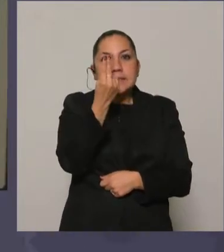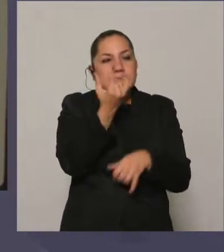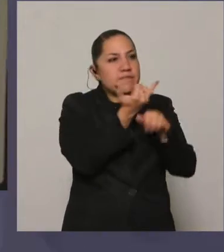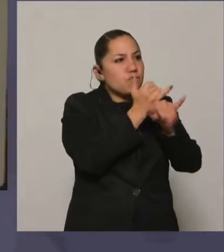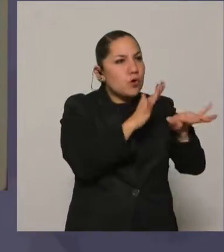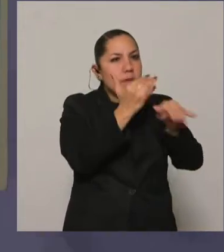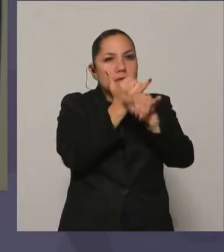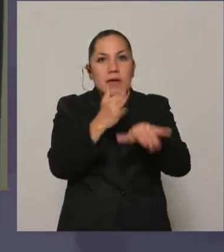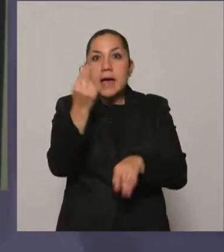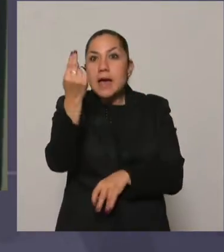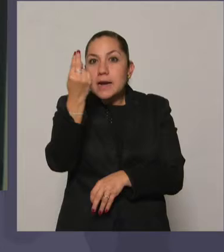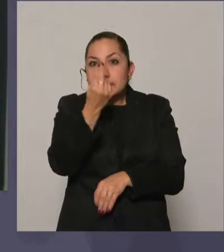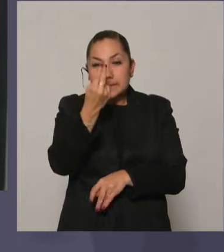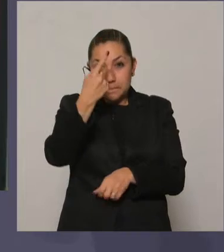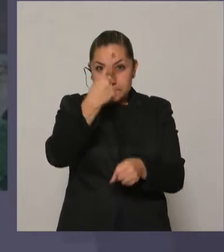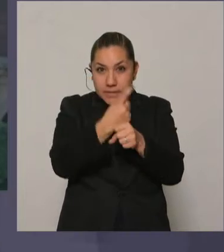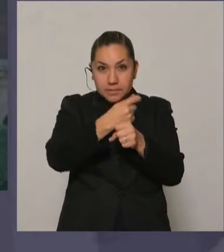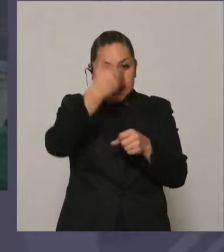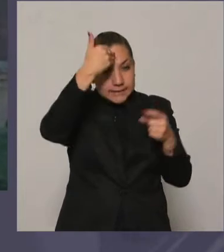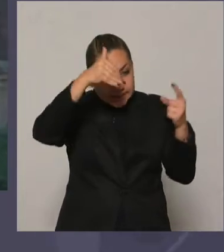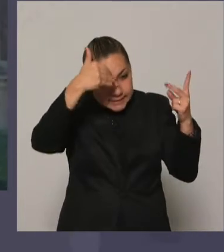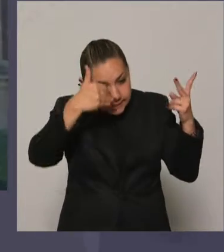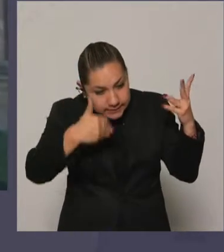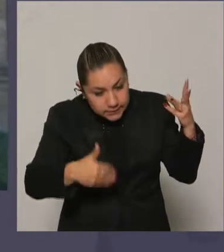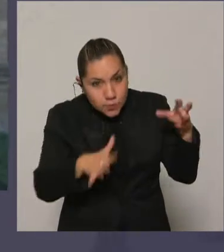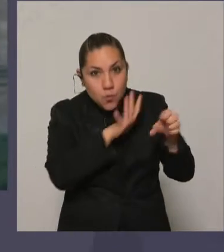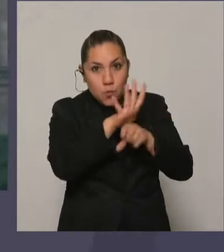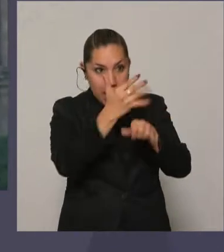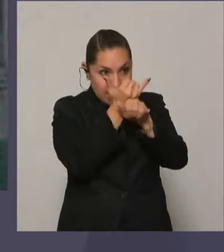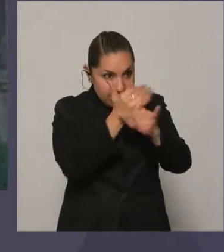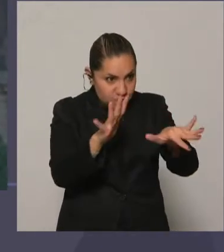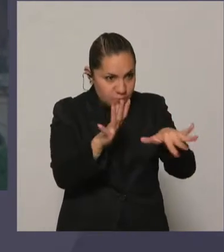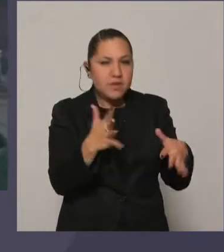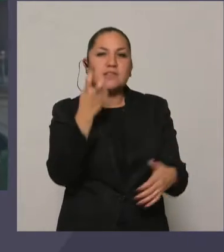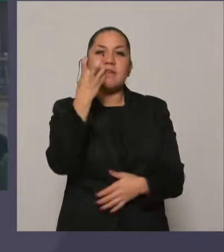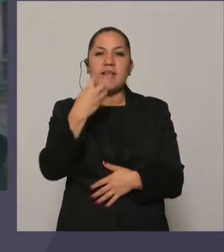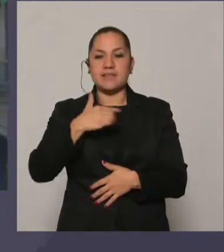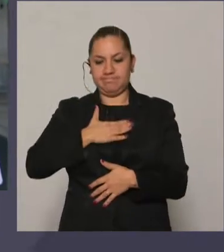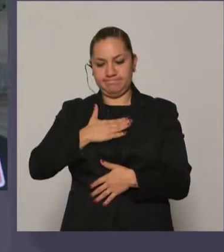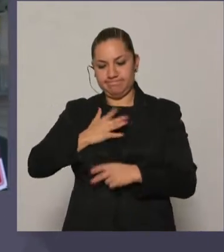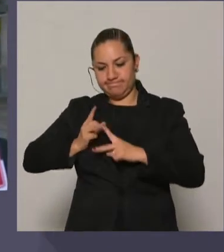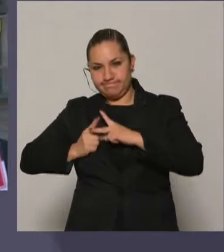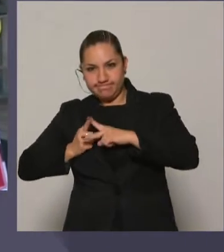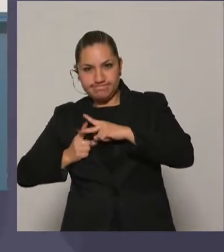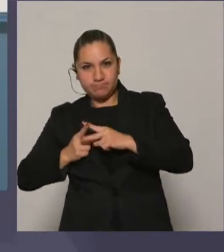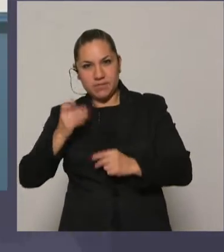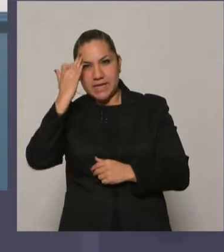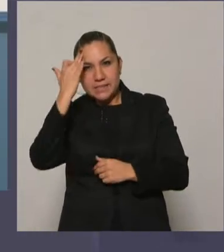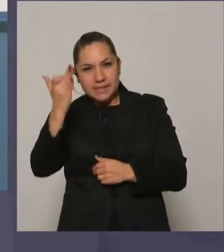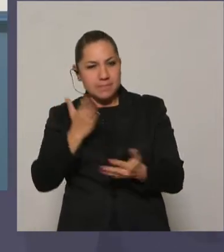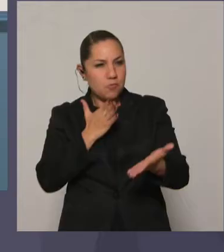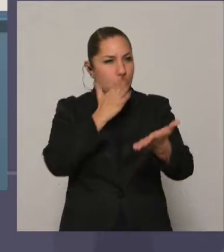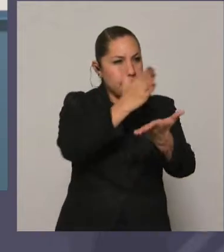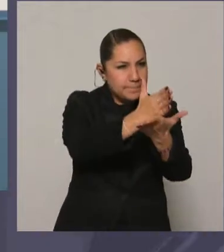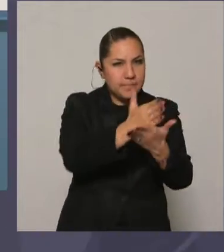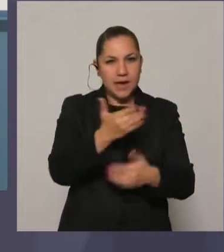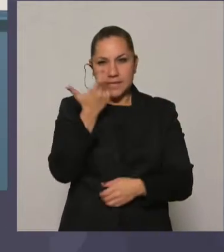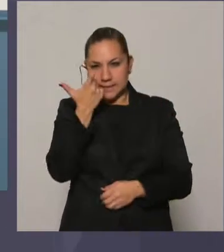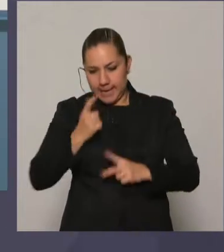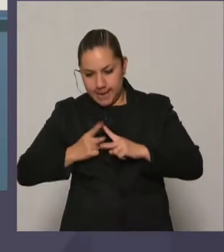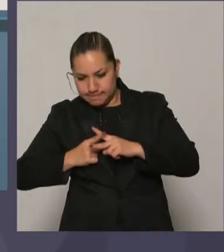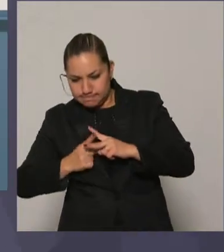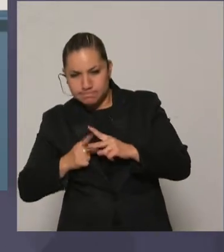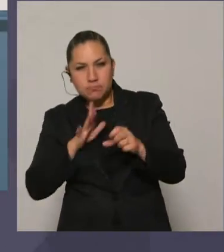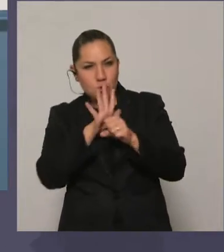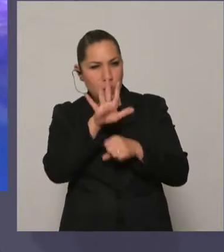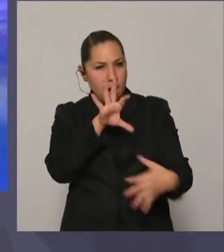informado es un turista al que le irá mejor, repartirá mejor su tiempo, gastará menos dinero, se trasladará mucho mejor, hay